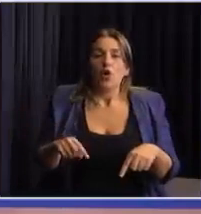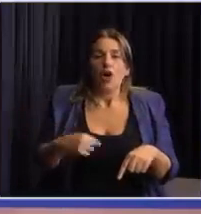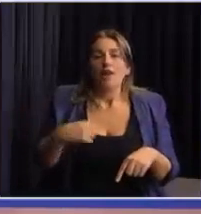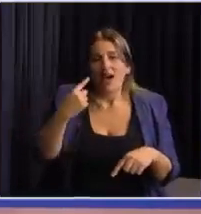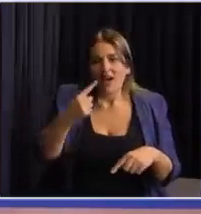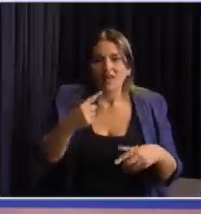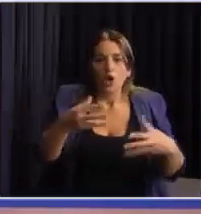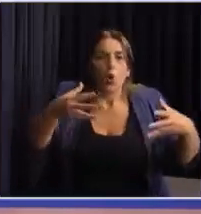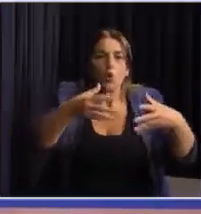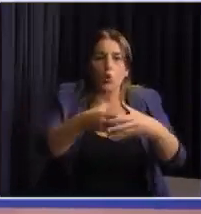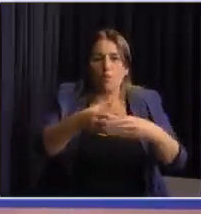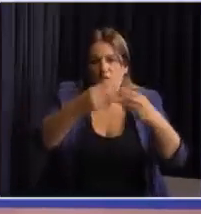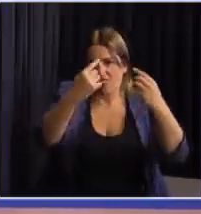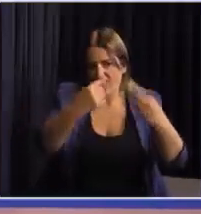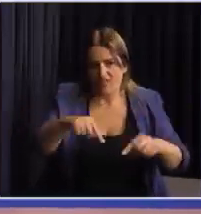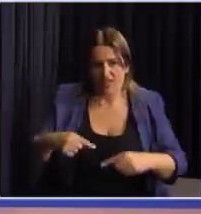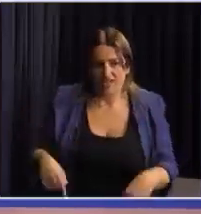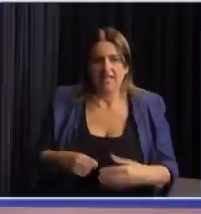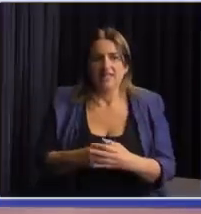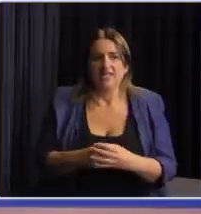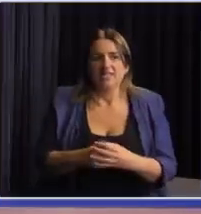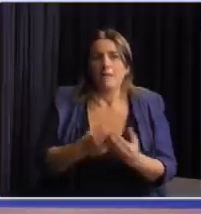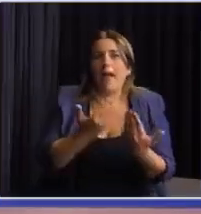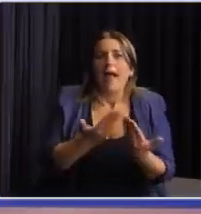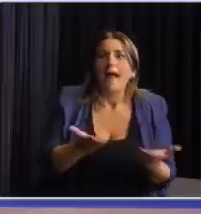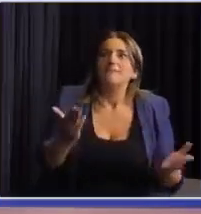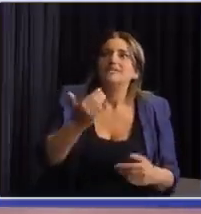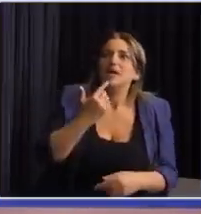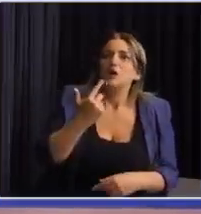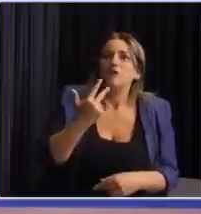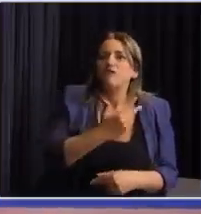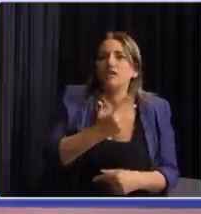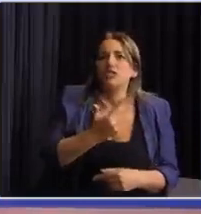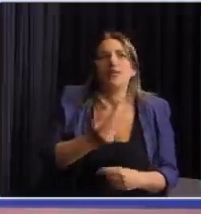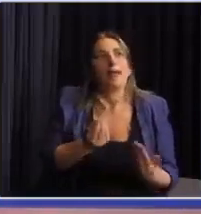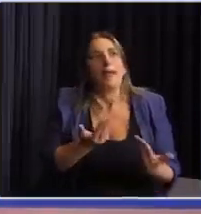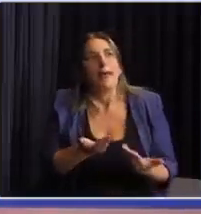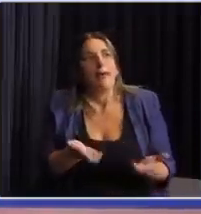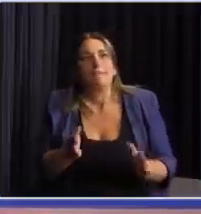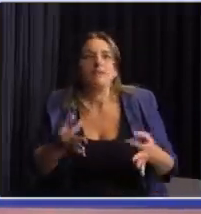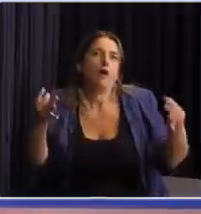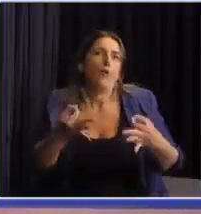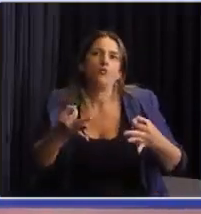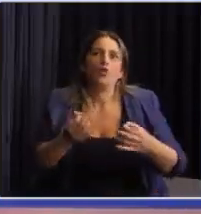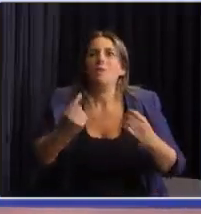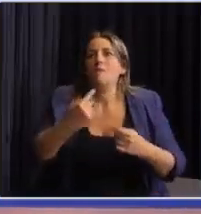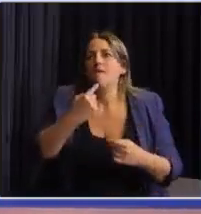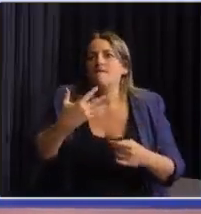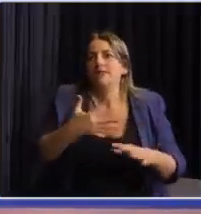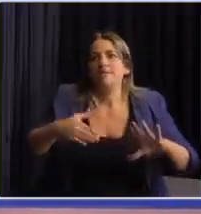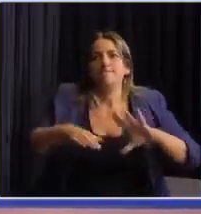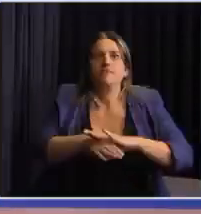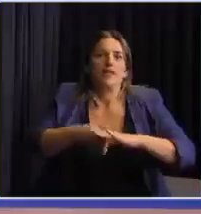los grados educativos van a tener una fecha de reapertura, de reingreso, de retorno a las clases. ¿Por